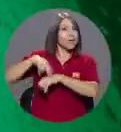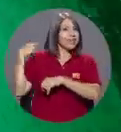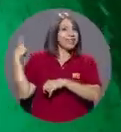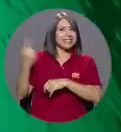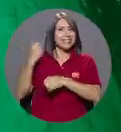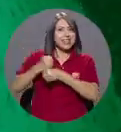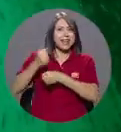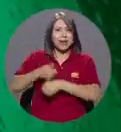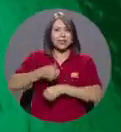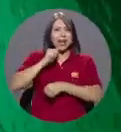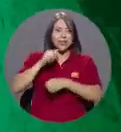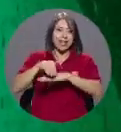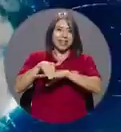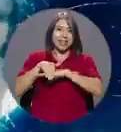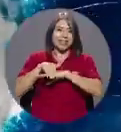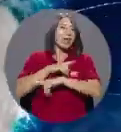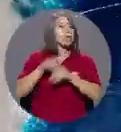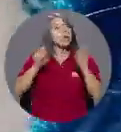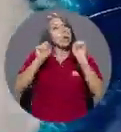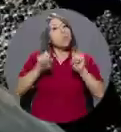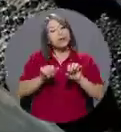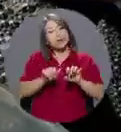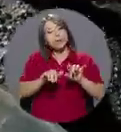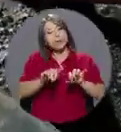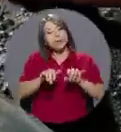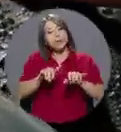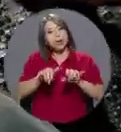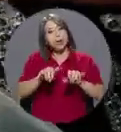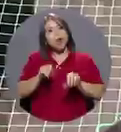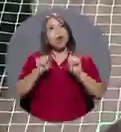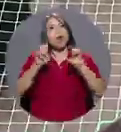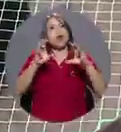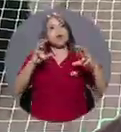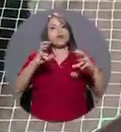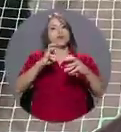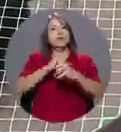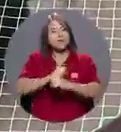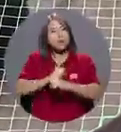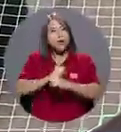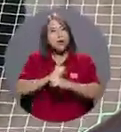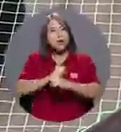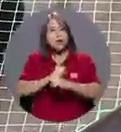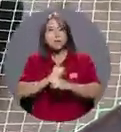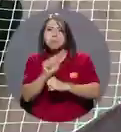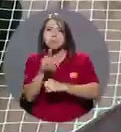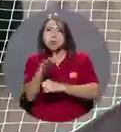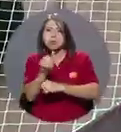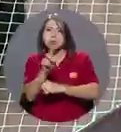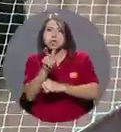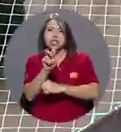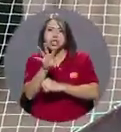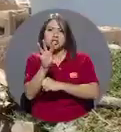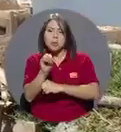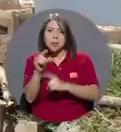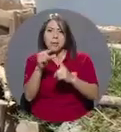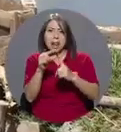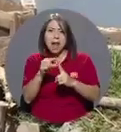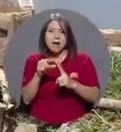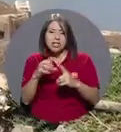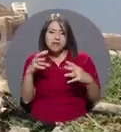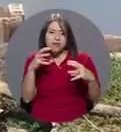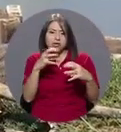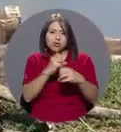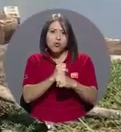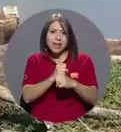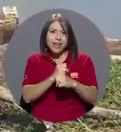Normalmente los trabajos de UAS son en inglés y pueden ser enviados, se hace un resumen de más o menos